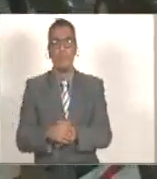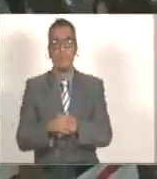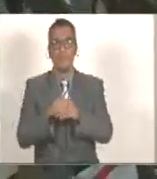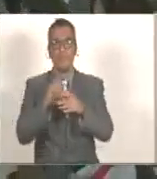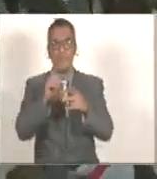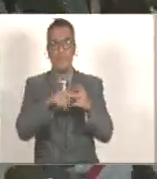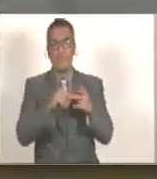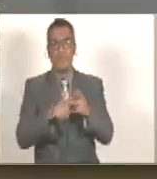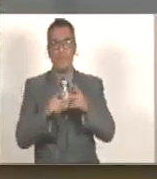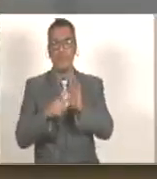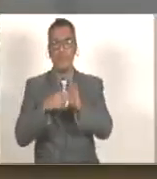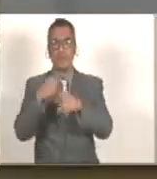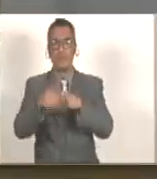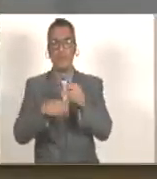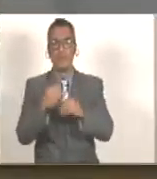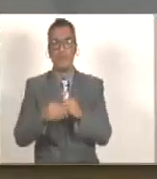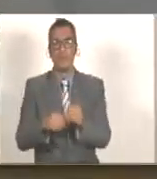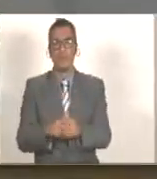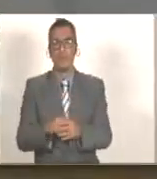mayoría calificada.